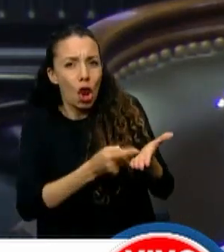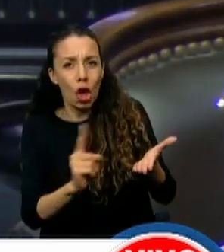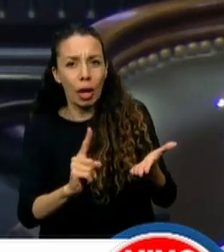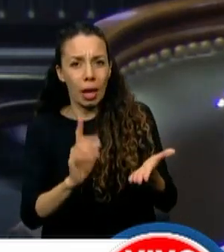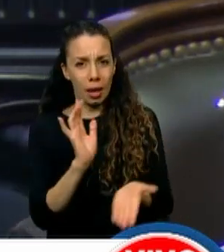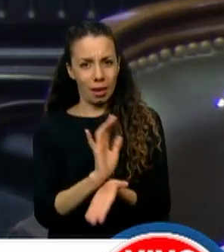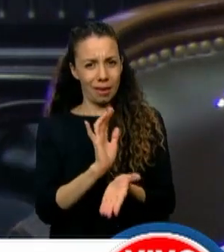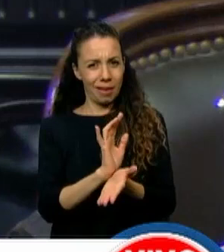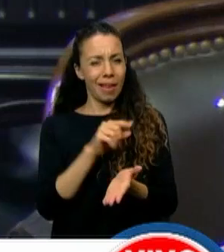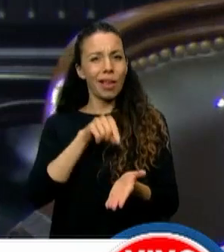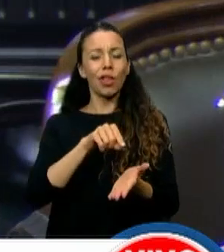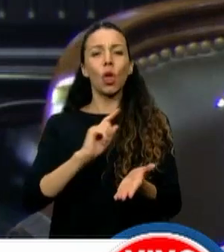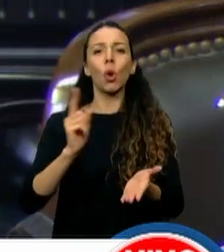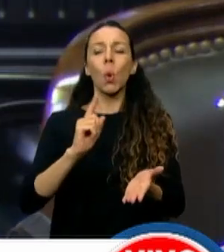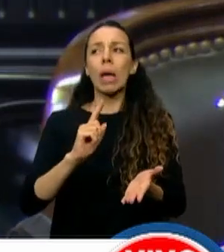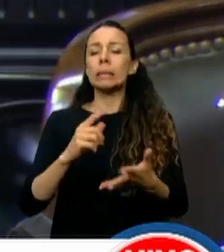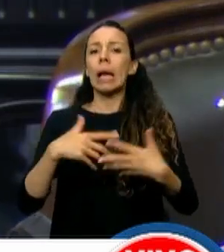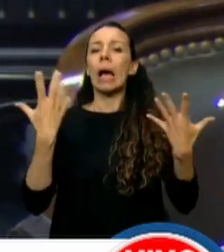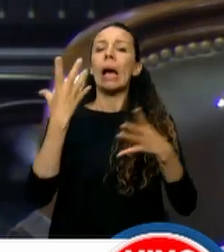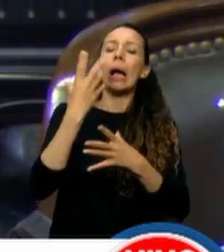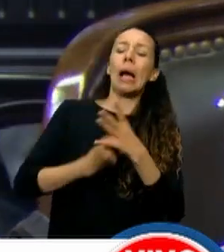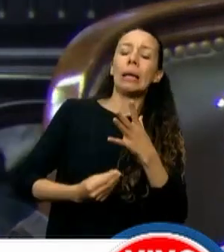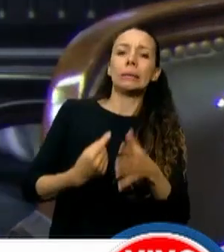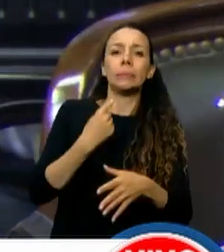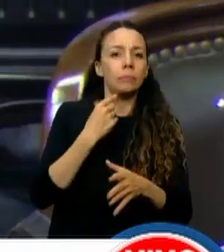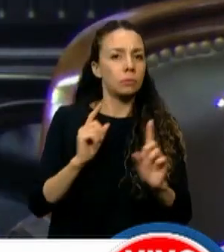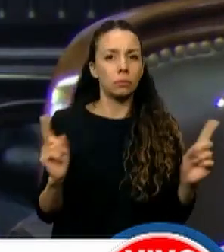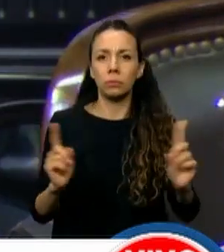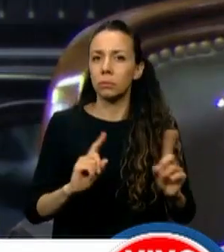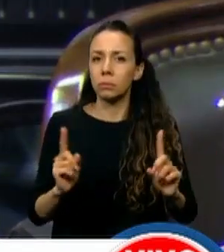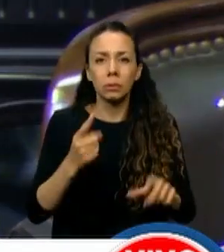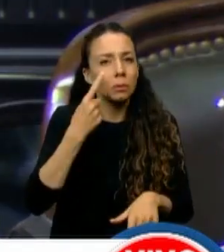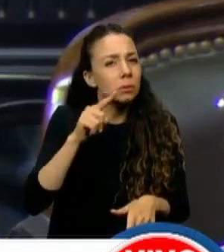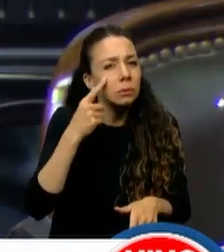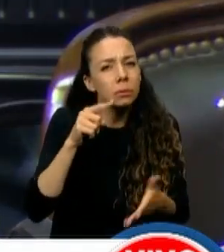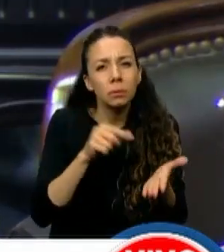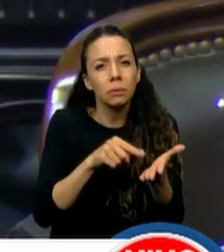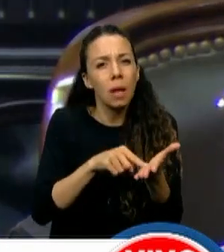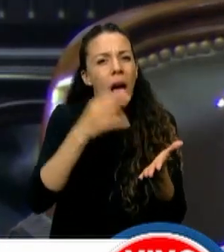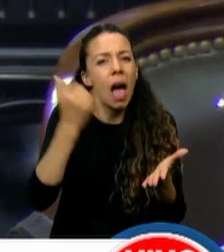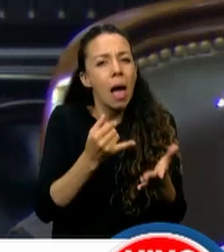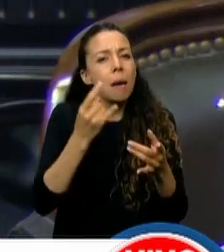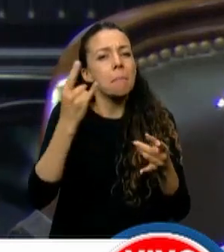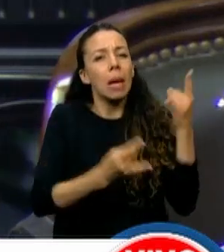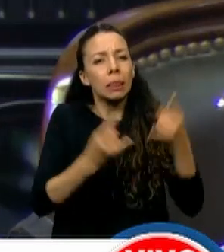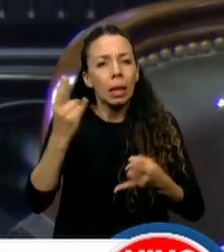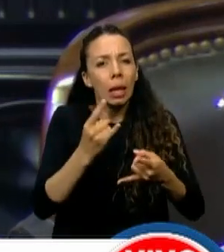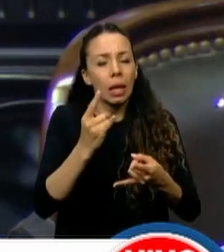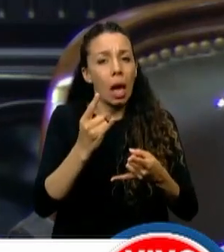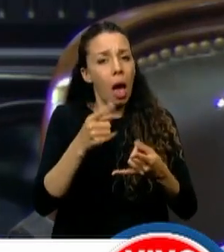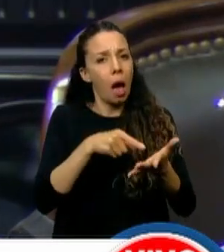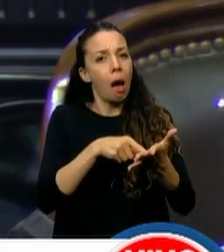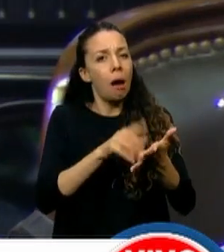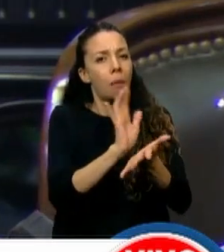ingenuo. Porque detrás de esta mentira se esconde no solamente una mala